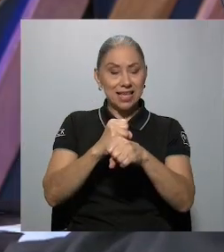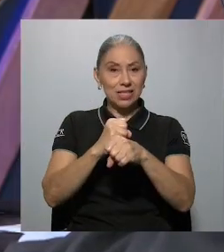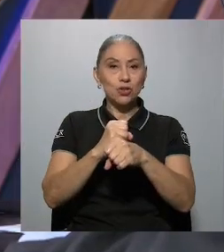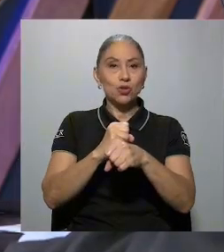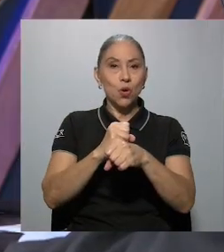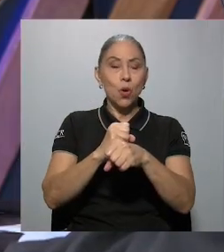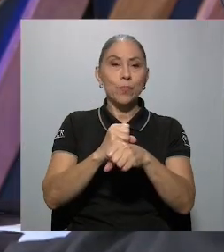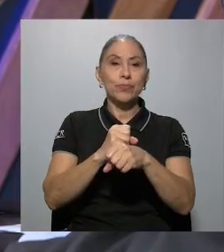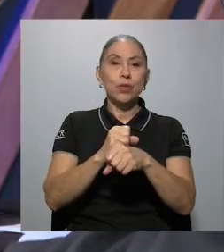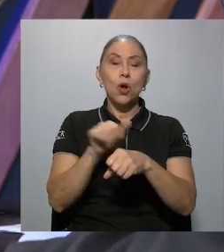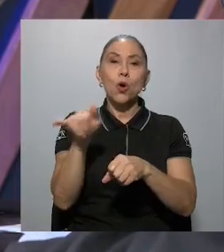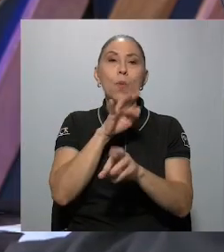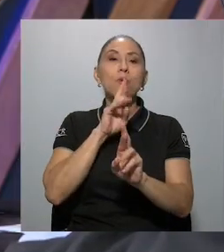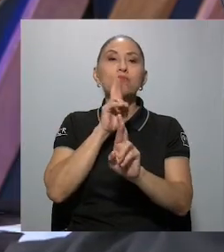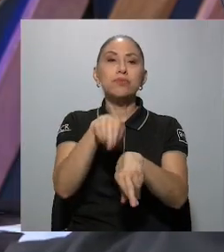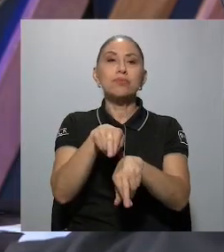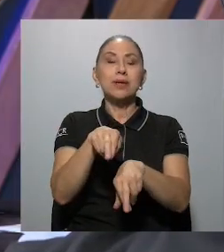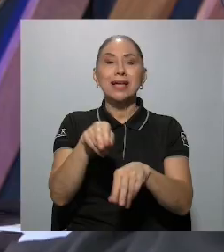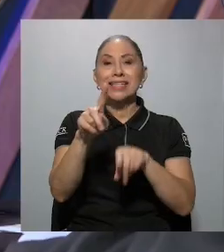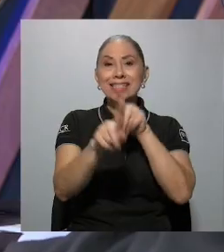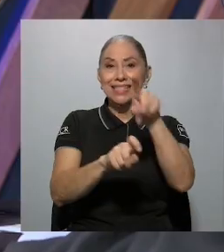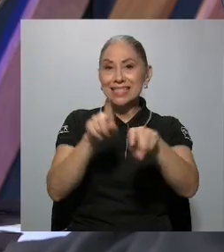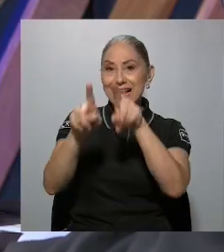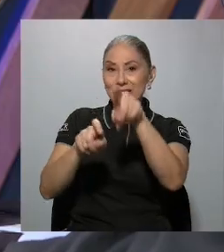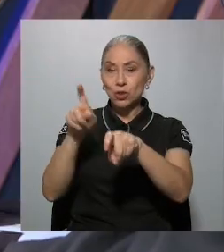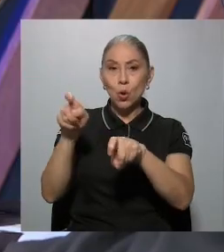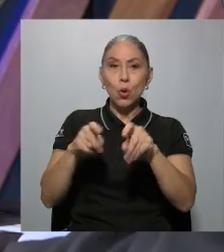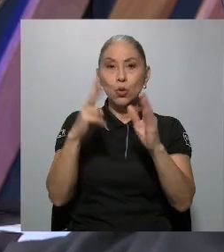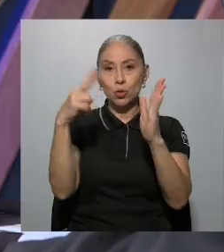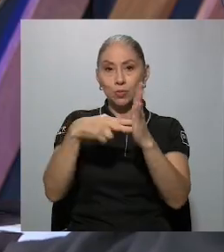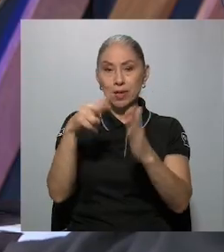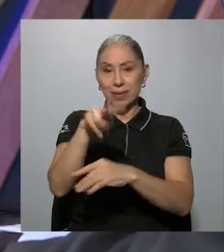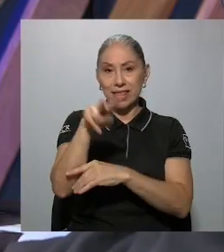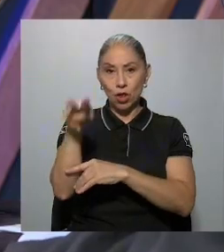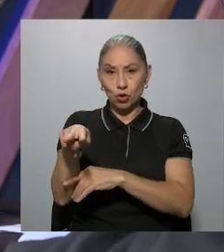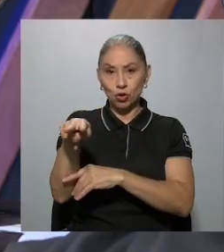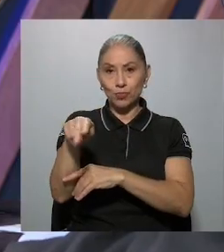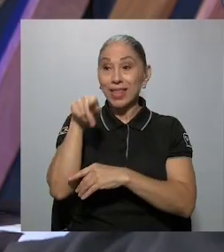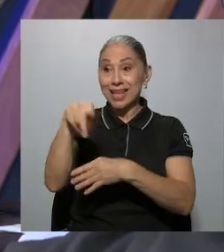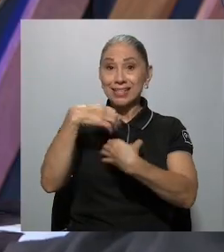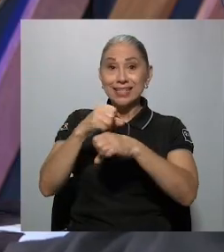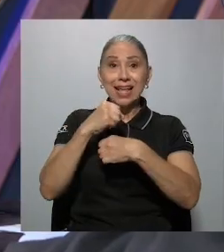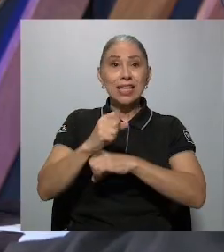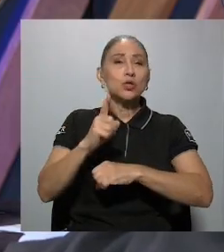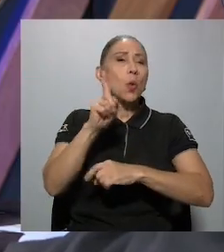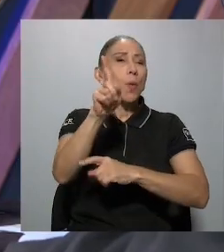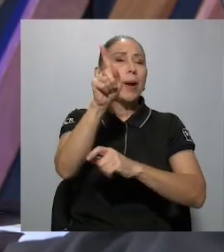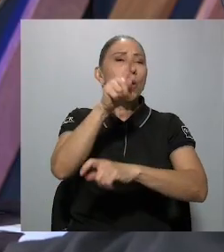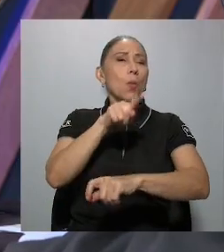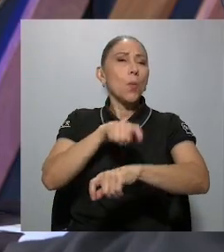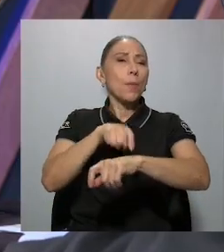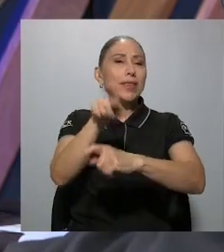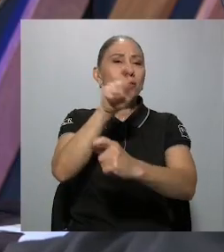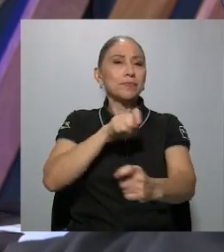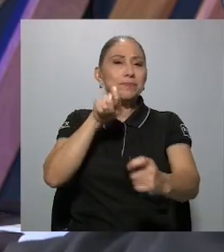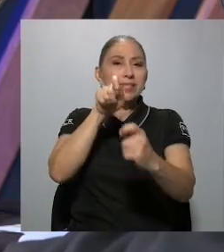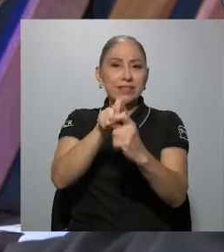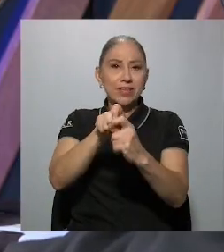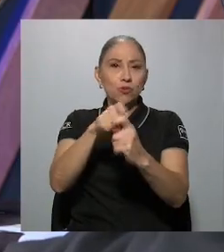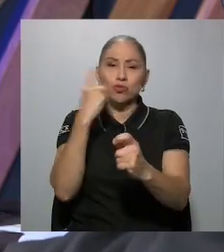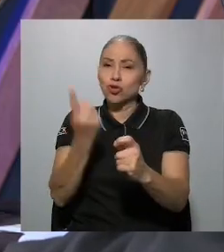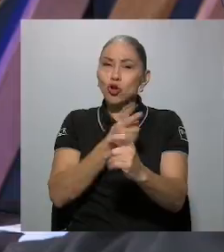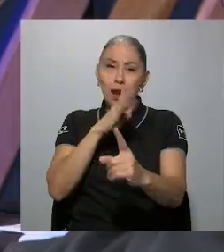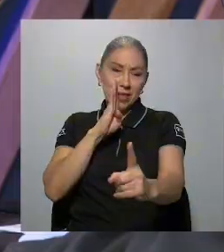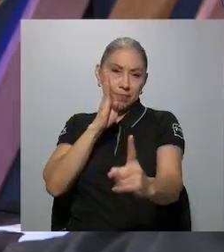vivienda, producto del censo de 2022, se hizo para un momento dado, o